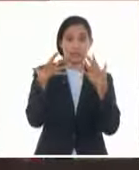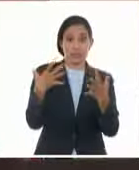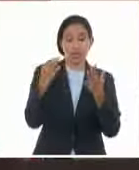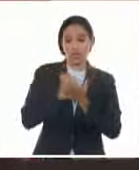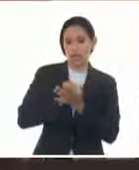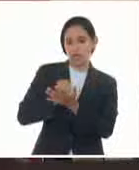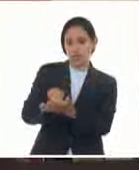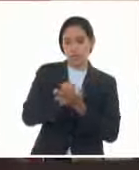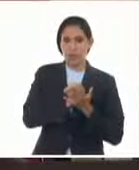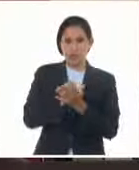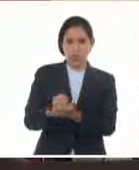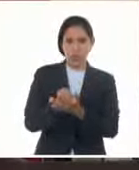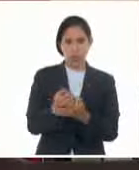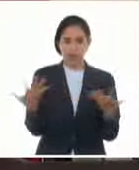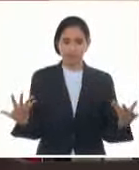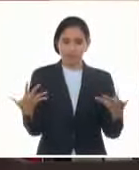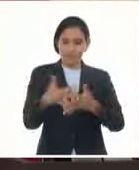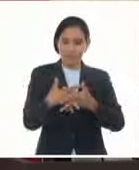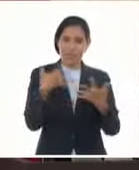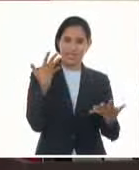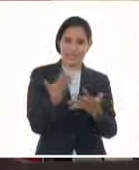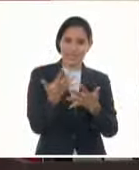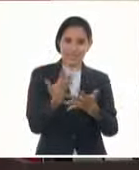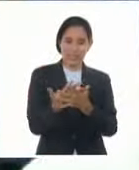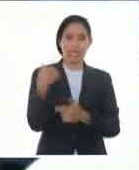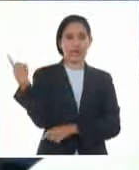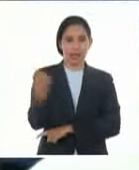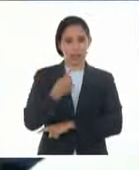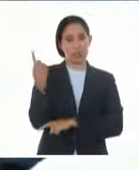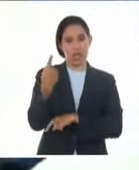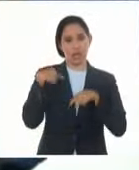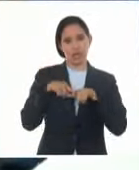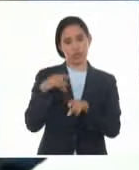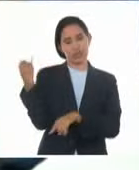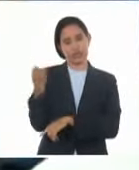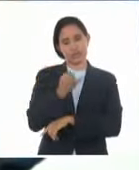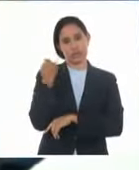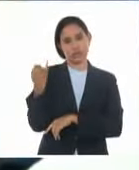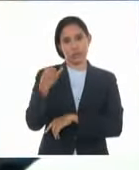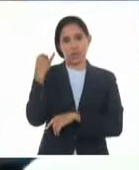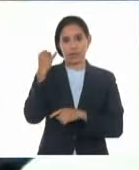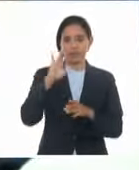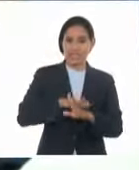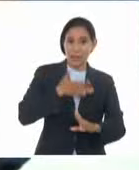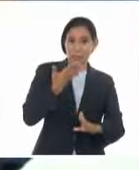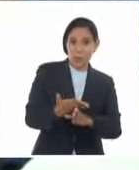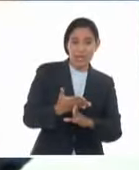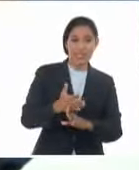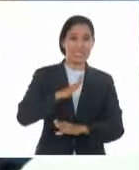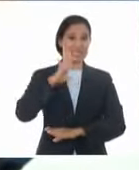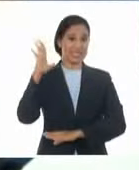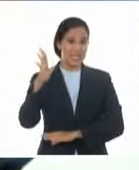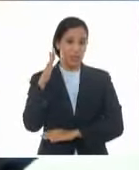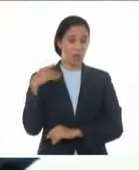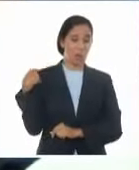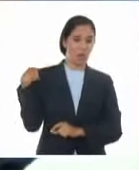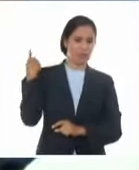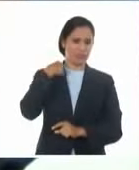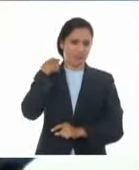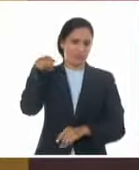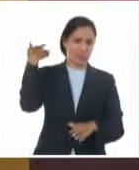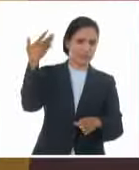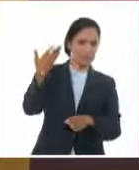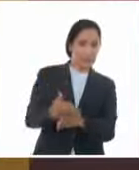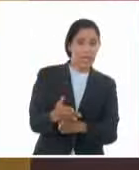con instituciones nacionales e internacionales. Después de 5 décadas y media, el CENSA demuestra